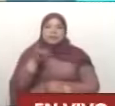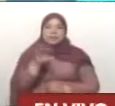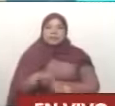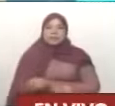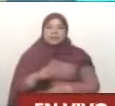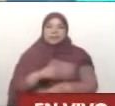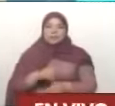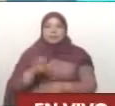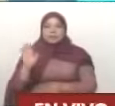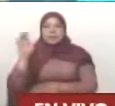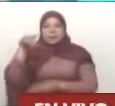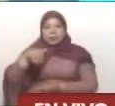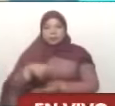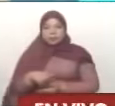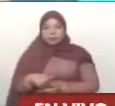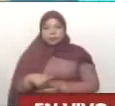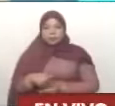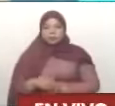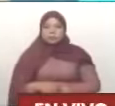Aragua,